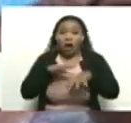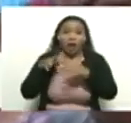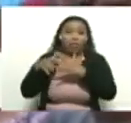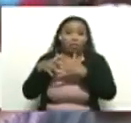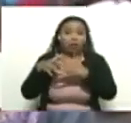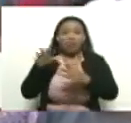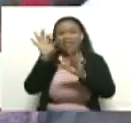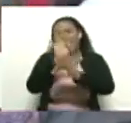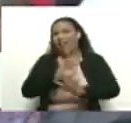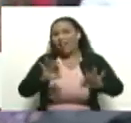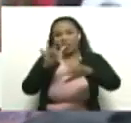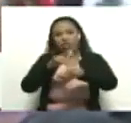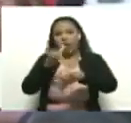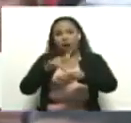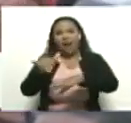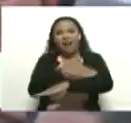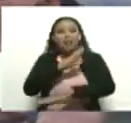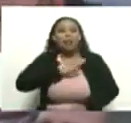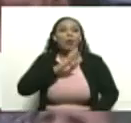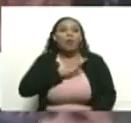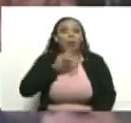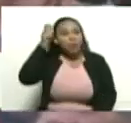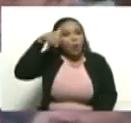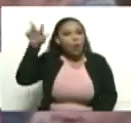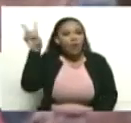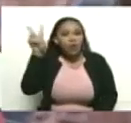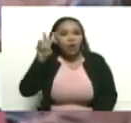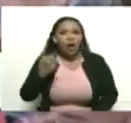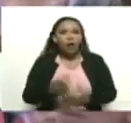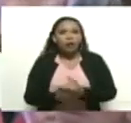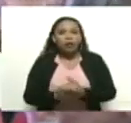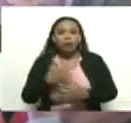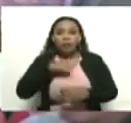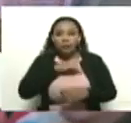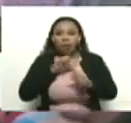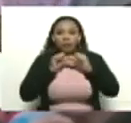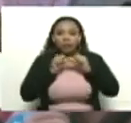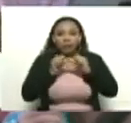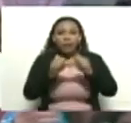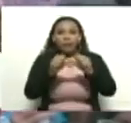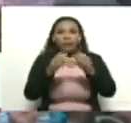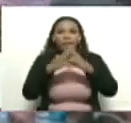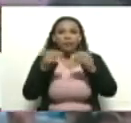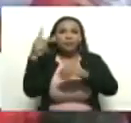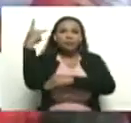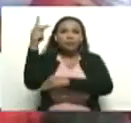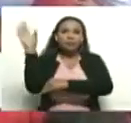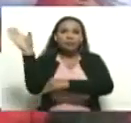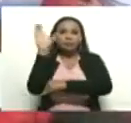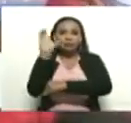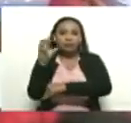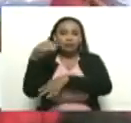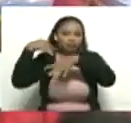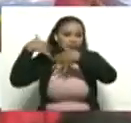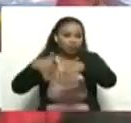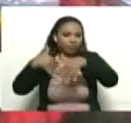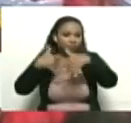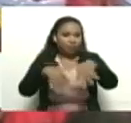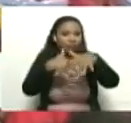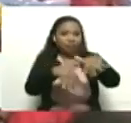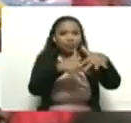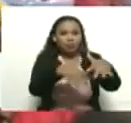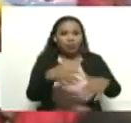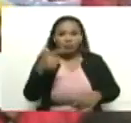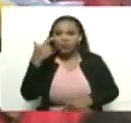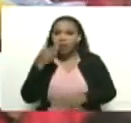norteamericano. Nahum, compañero Nahum, nosotros vamos a seguir por todas las parroquias de Caracas. Las vamos a